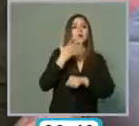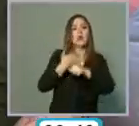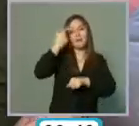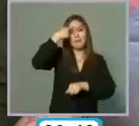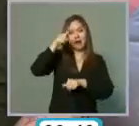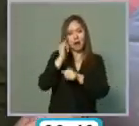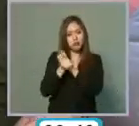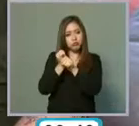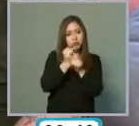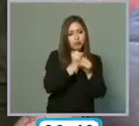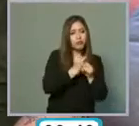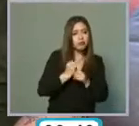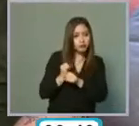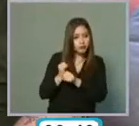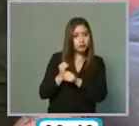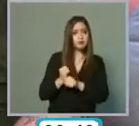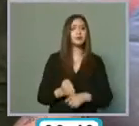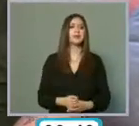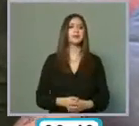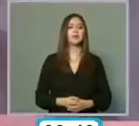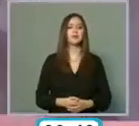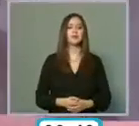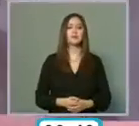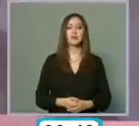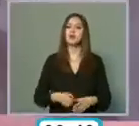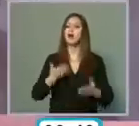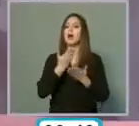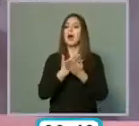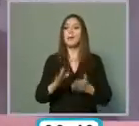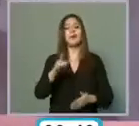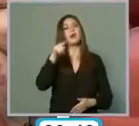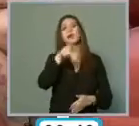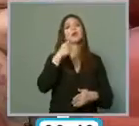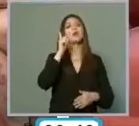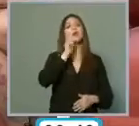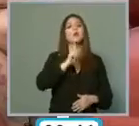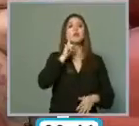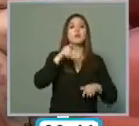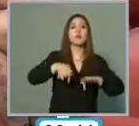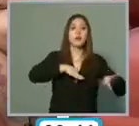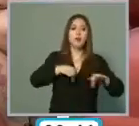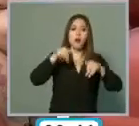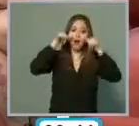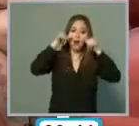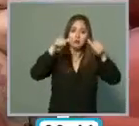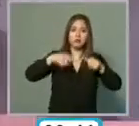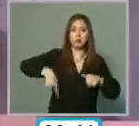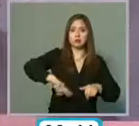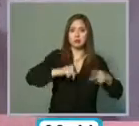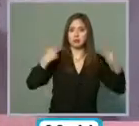investigación, pero también dan cuidado directo al paciente y muchas veces diríamos